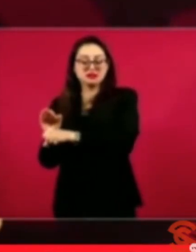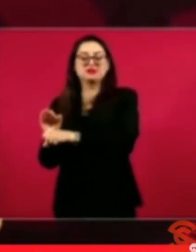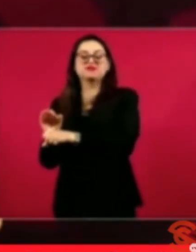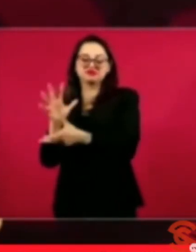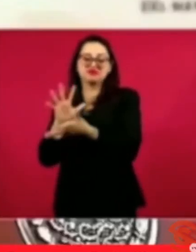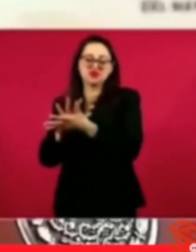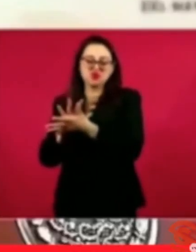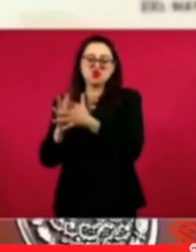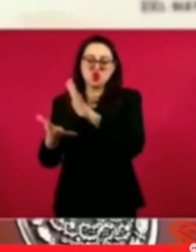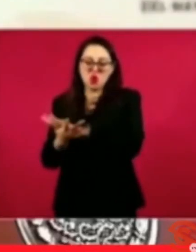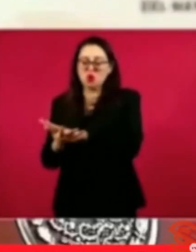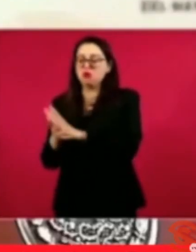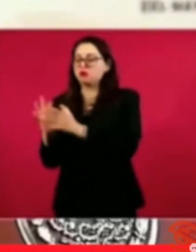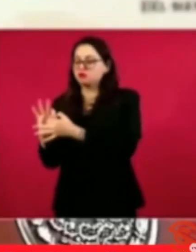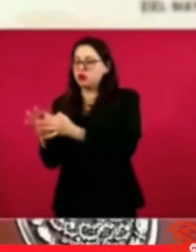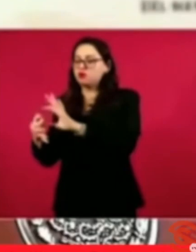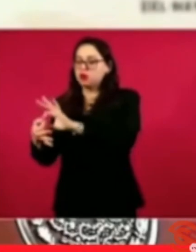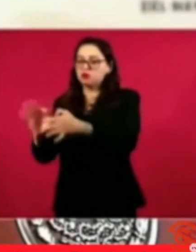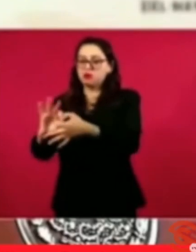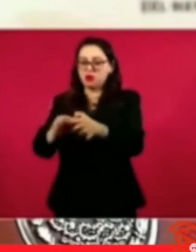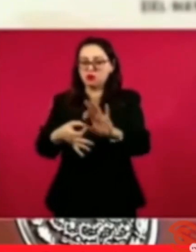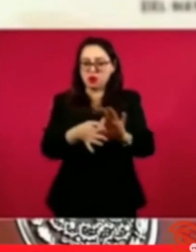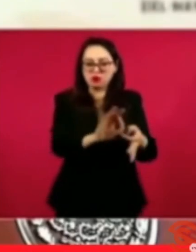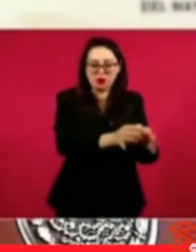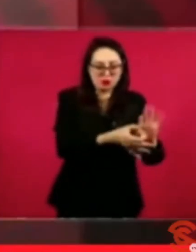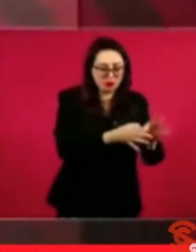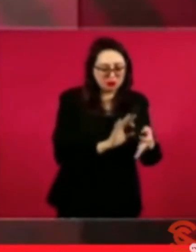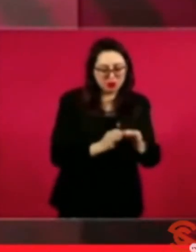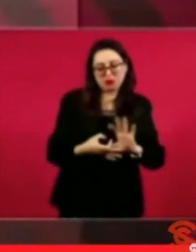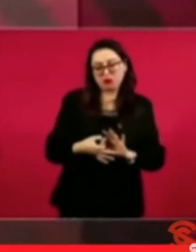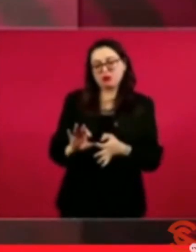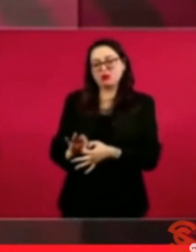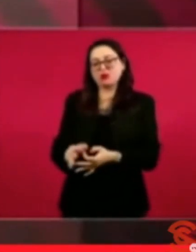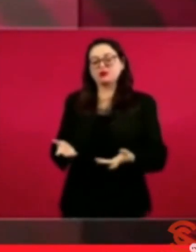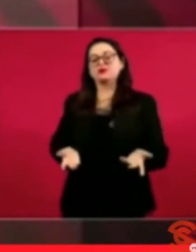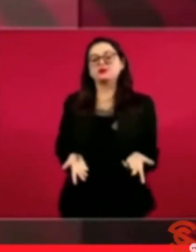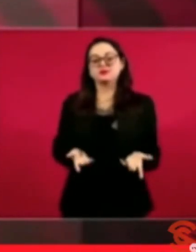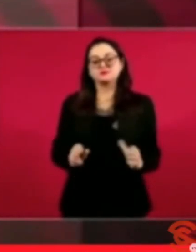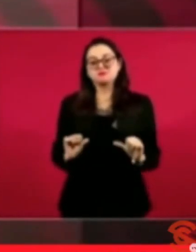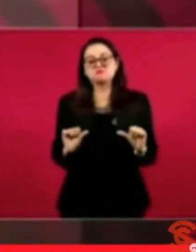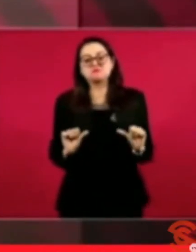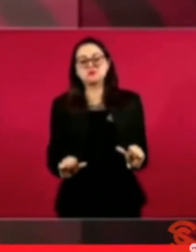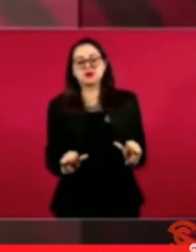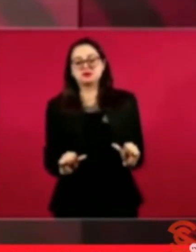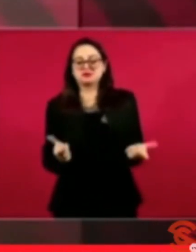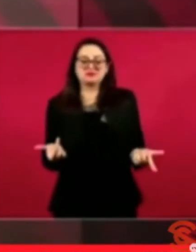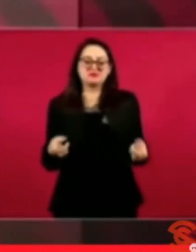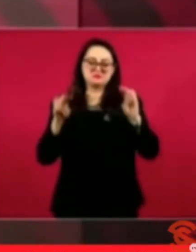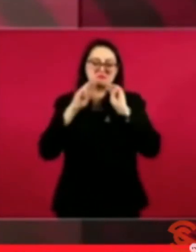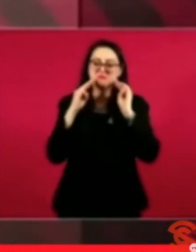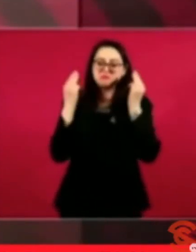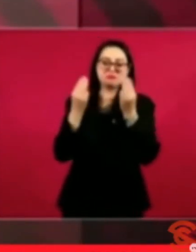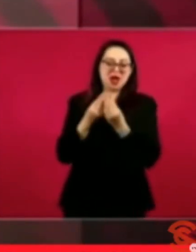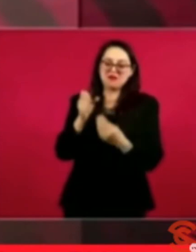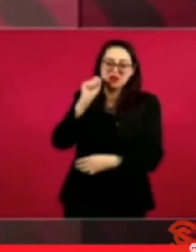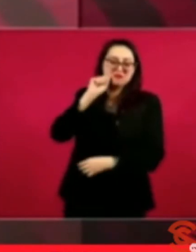de componendas y de complicidades, como si se tratara de una mafia.